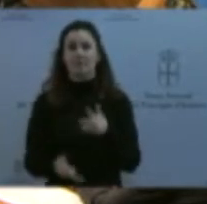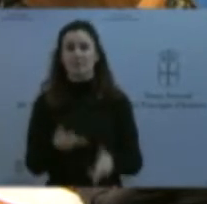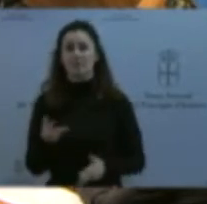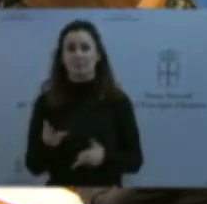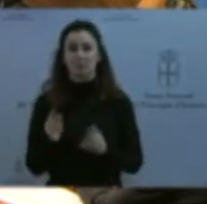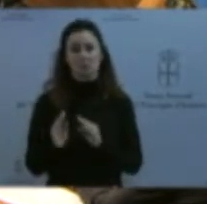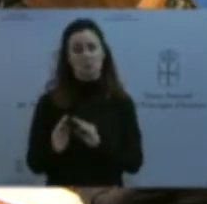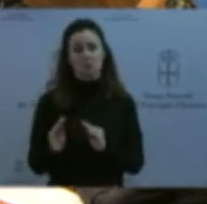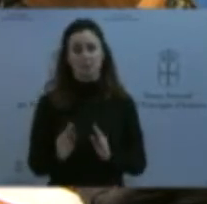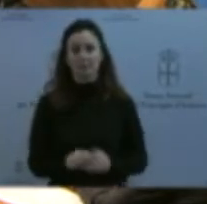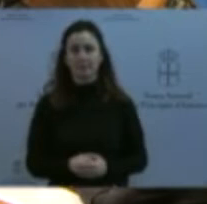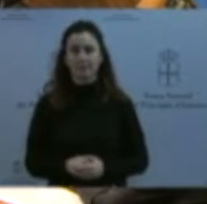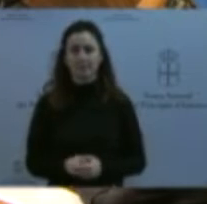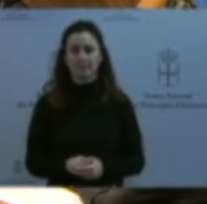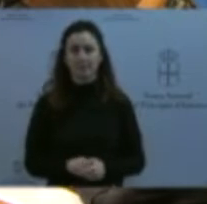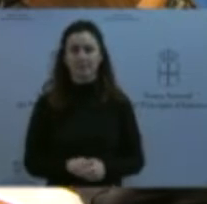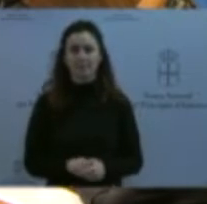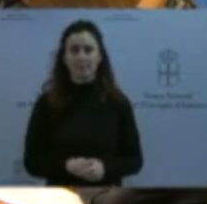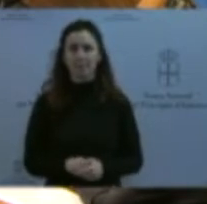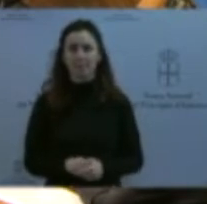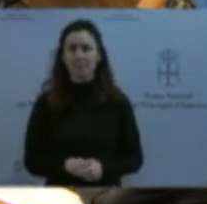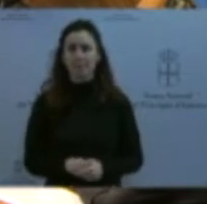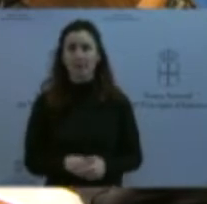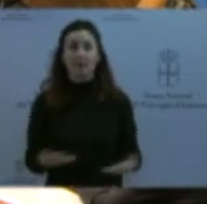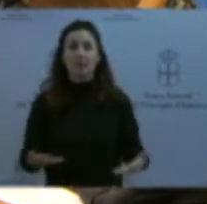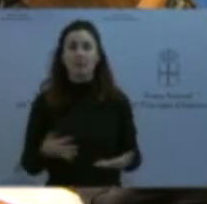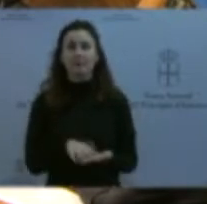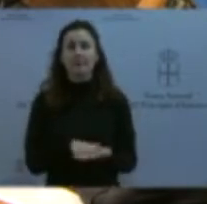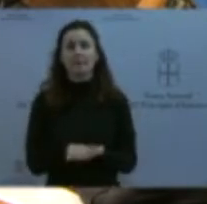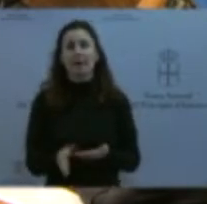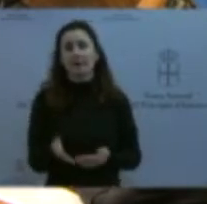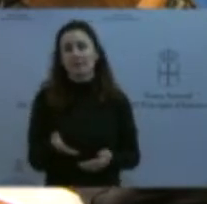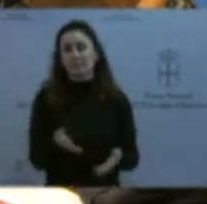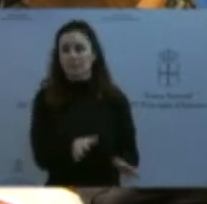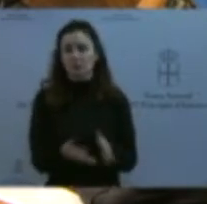Por hacer un término relativo, lógicamente, considerando la diferencia de tamaños,